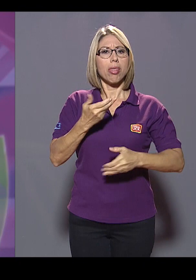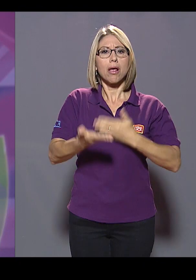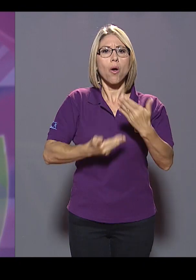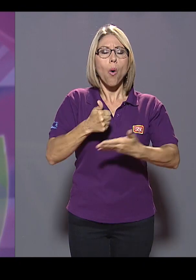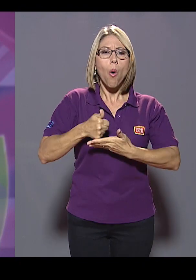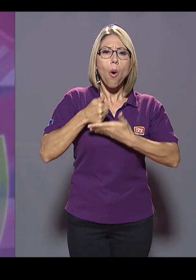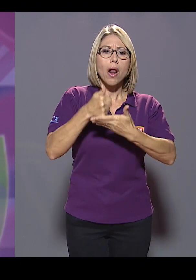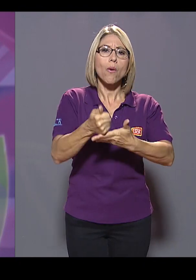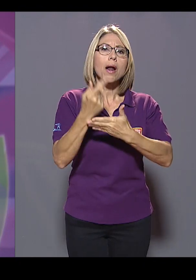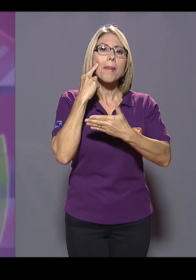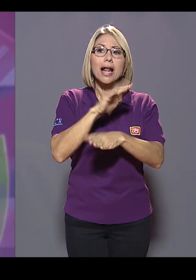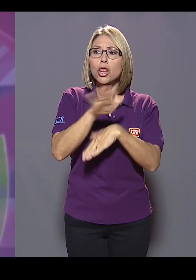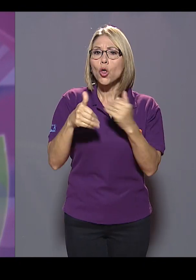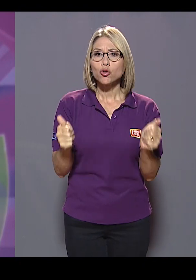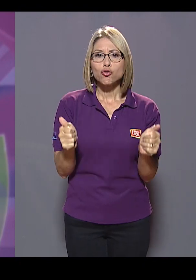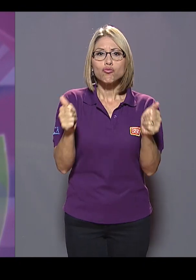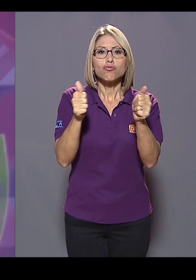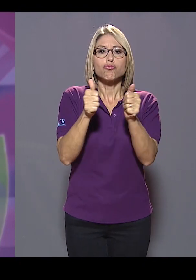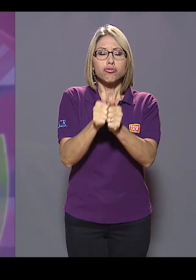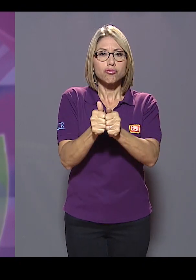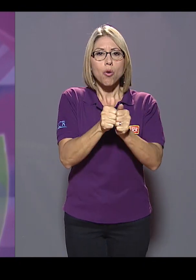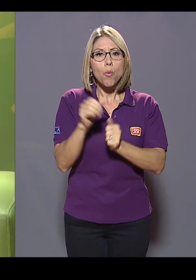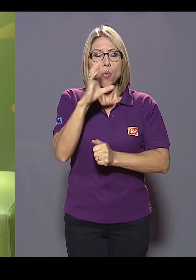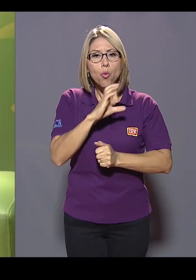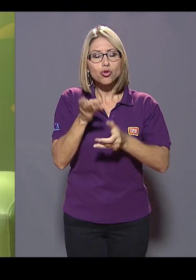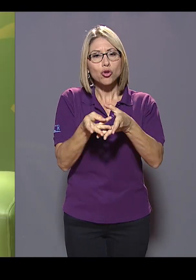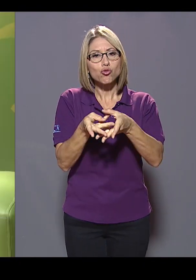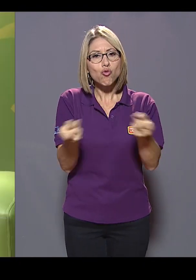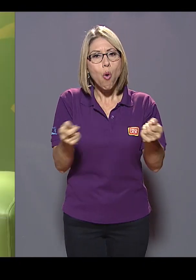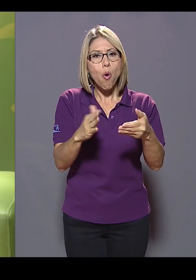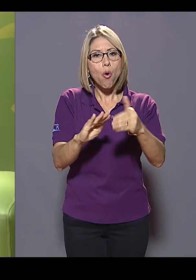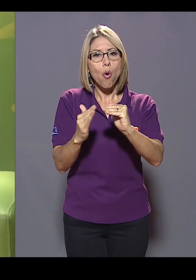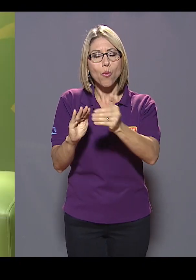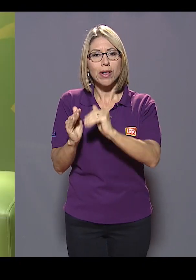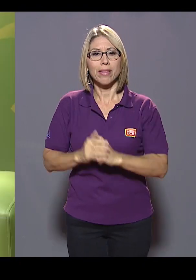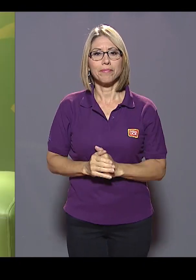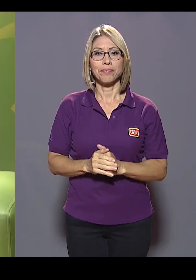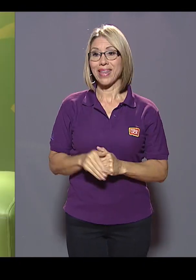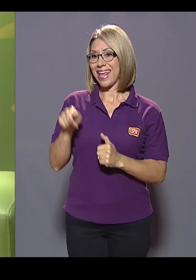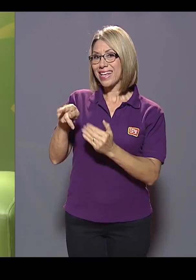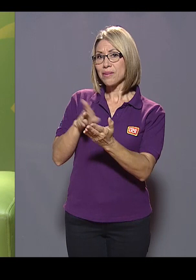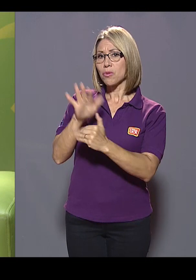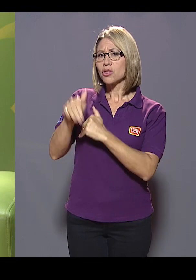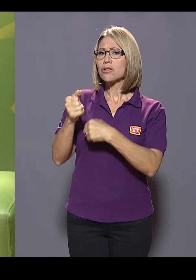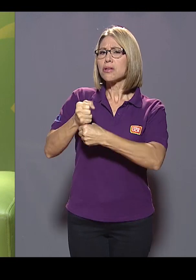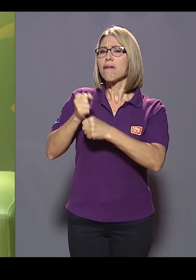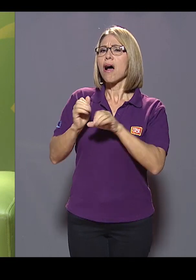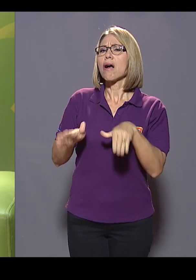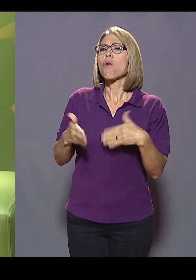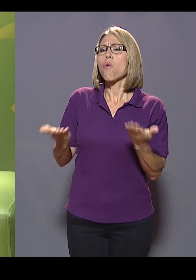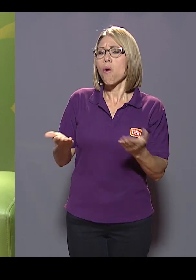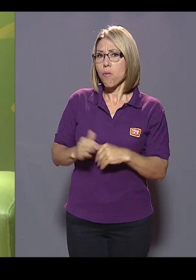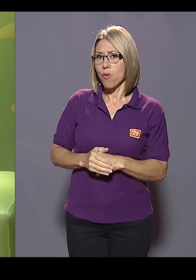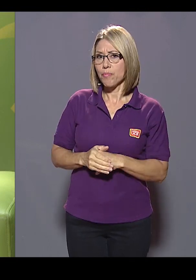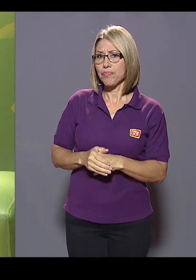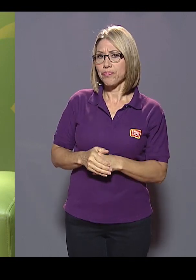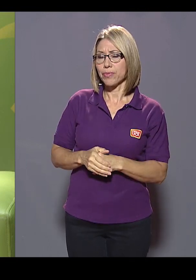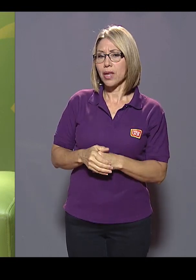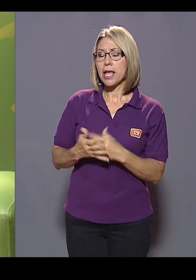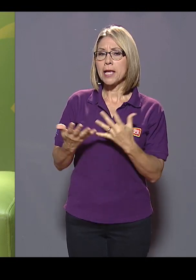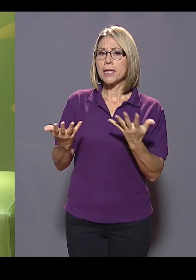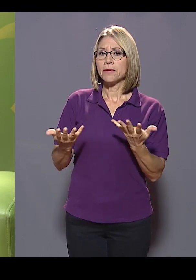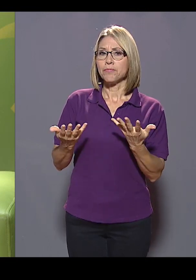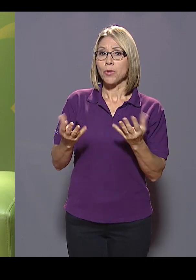la búsqueda de soluciones conjuntas para su comunidad. ¿Y cómo se trabaja en este proyecto, verdad? Las organizaciones que se puedan tal vez